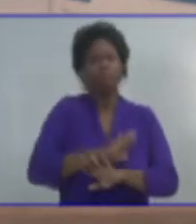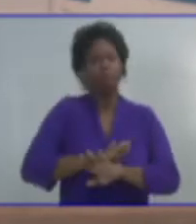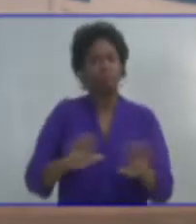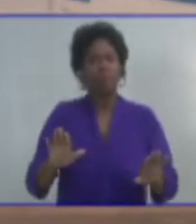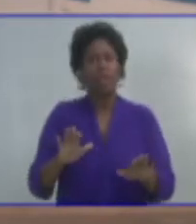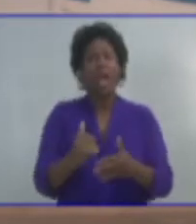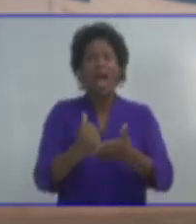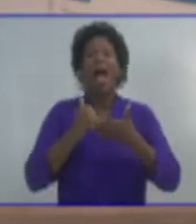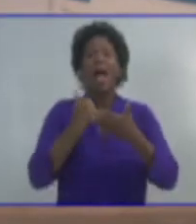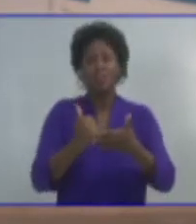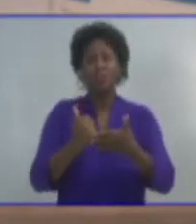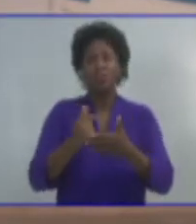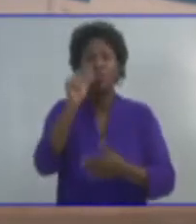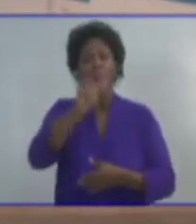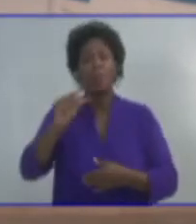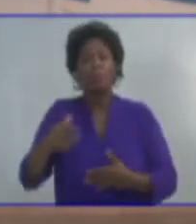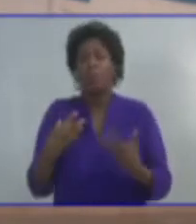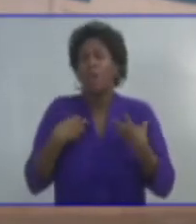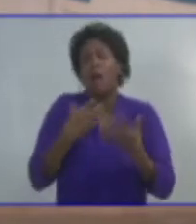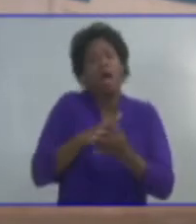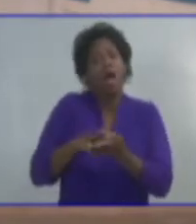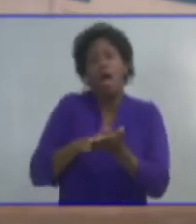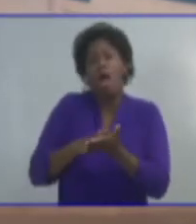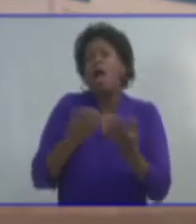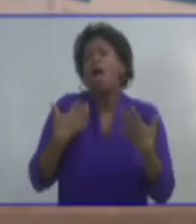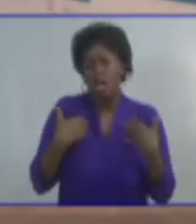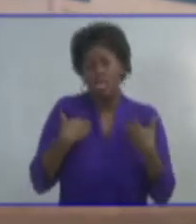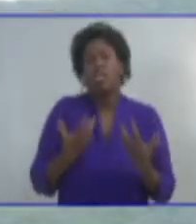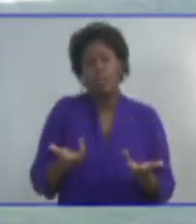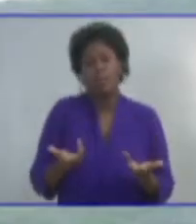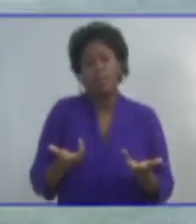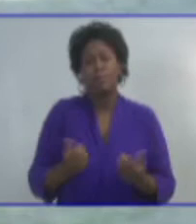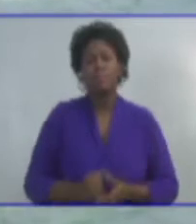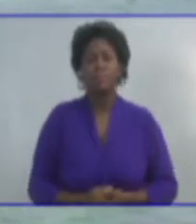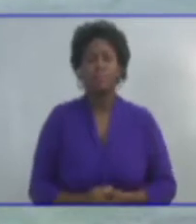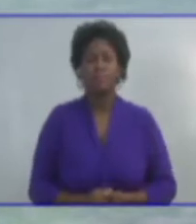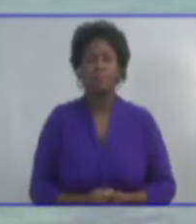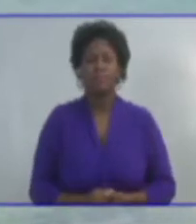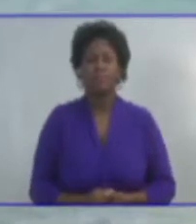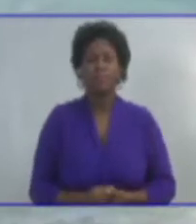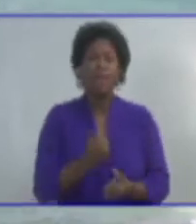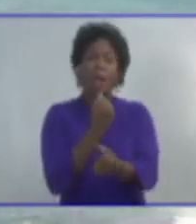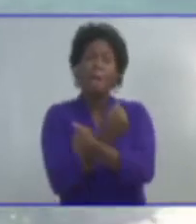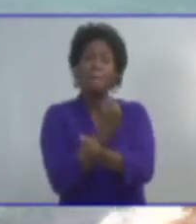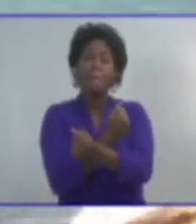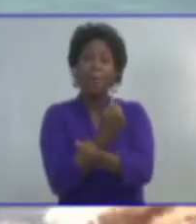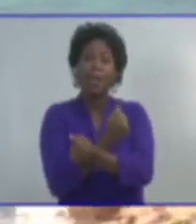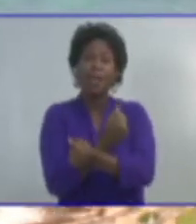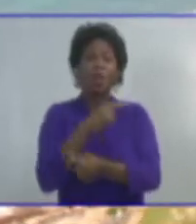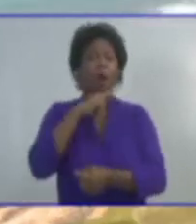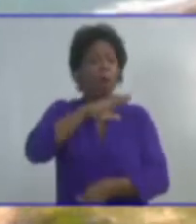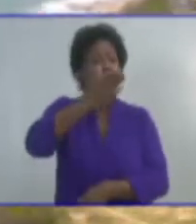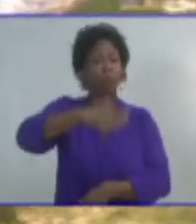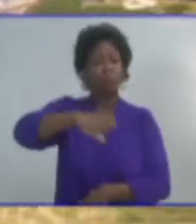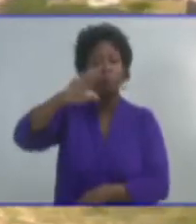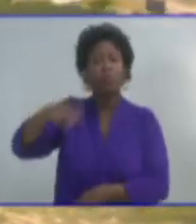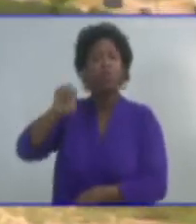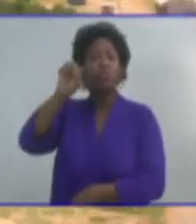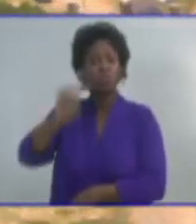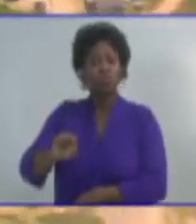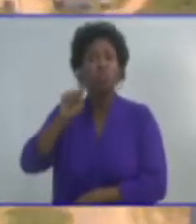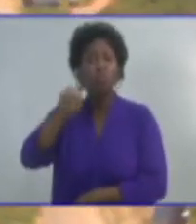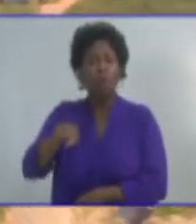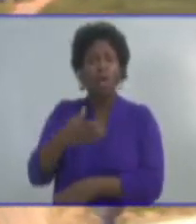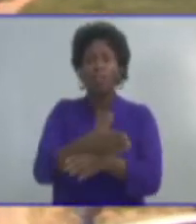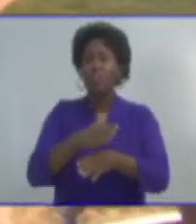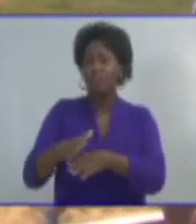ayuda a lo que no tiene, ni lo que tiene también. Tras el peligro que constituye el Mar del Sur y esas olas, por